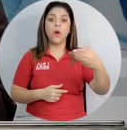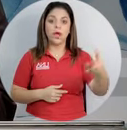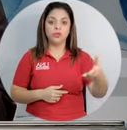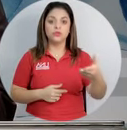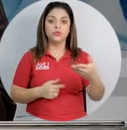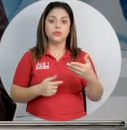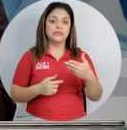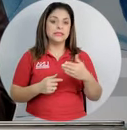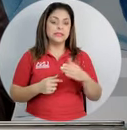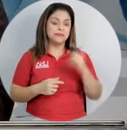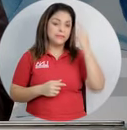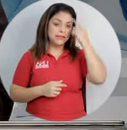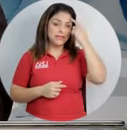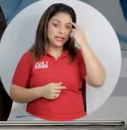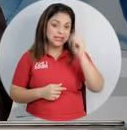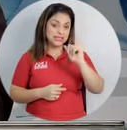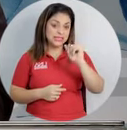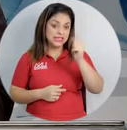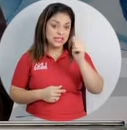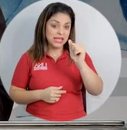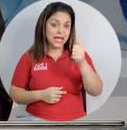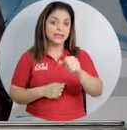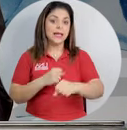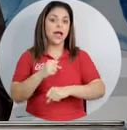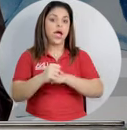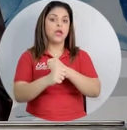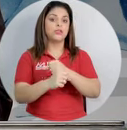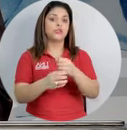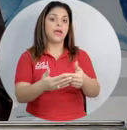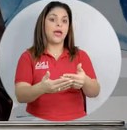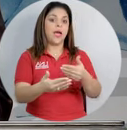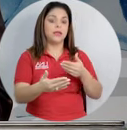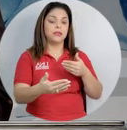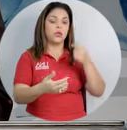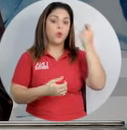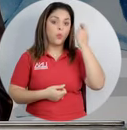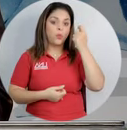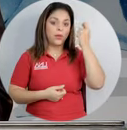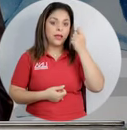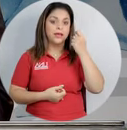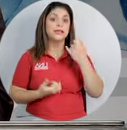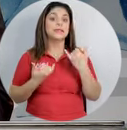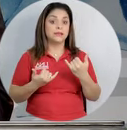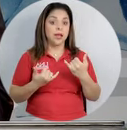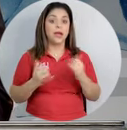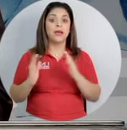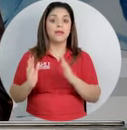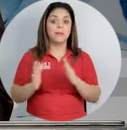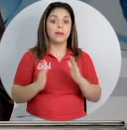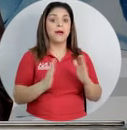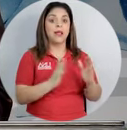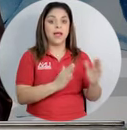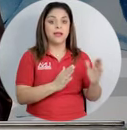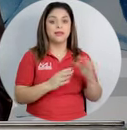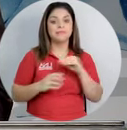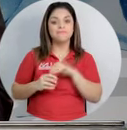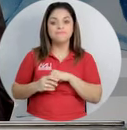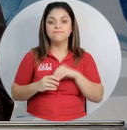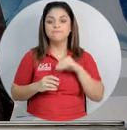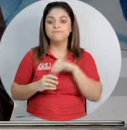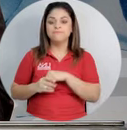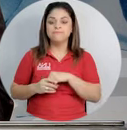salario. Entonces, cuando todavía 10 años antes de que nos vayamos a jubilar, ya hay que ir preparando la